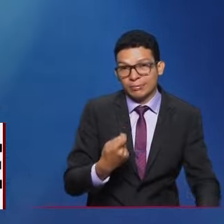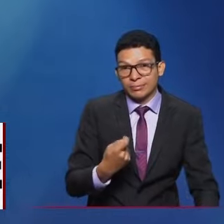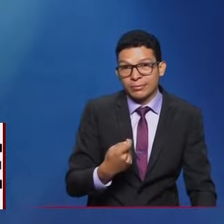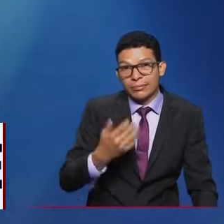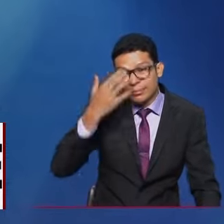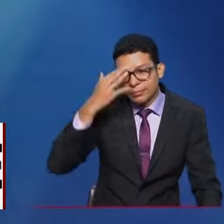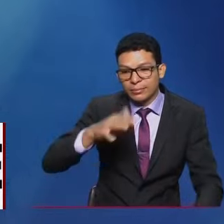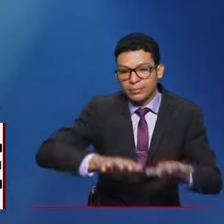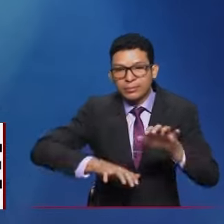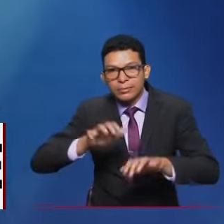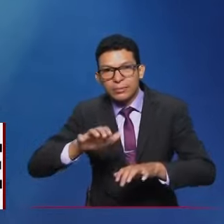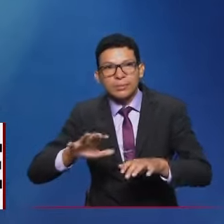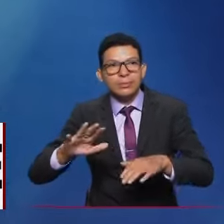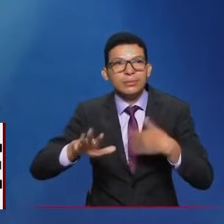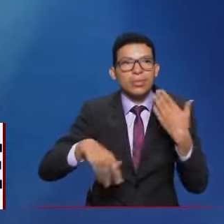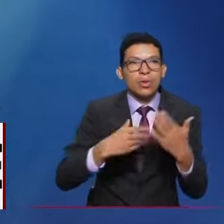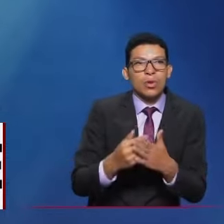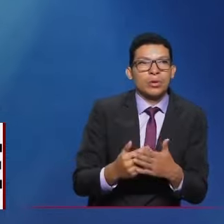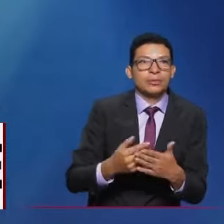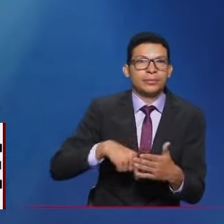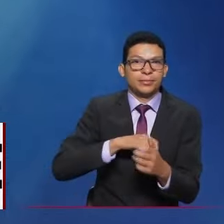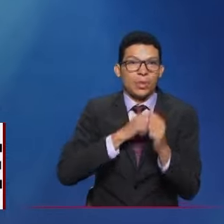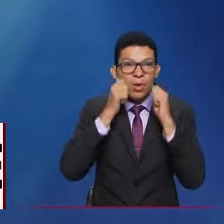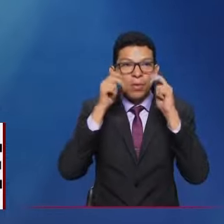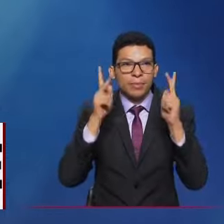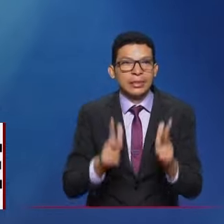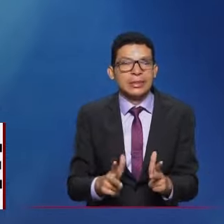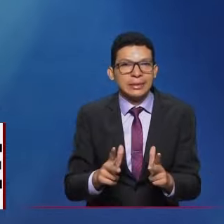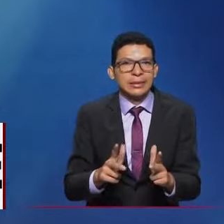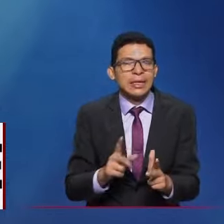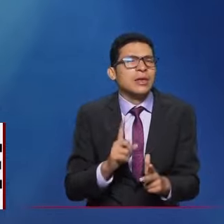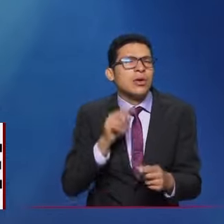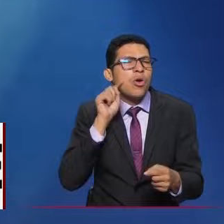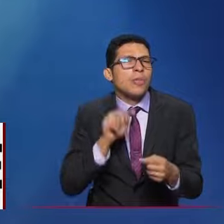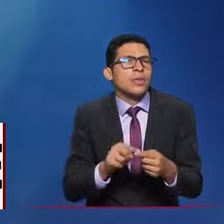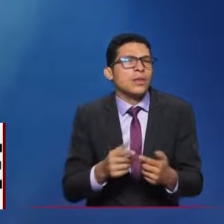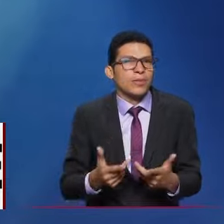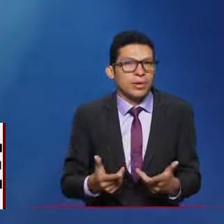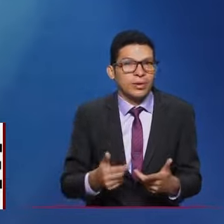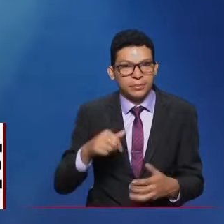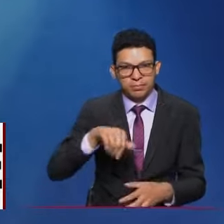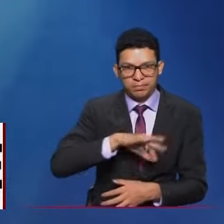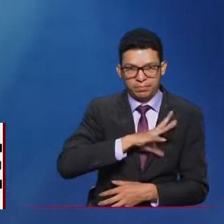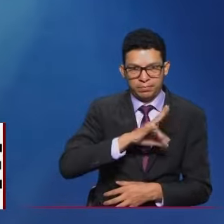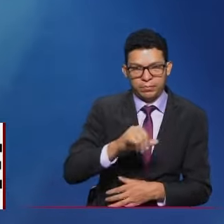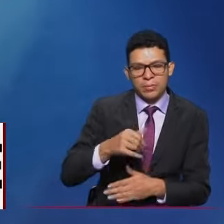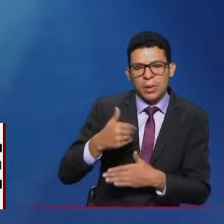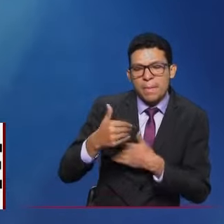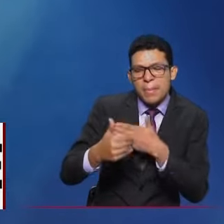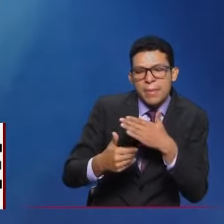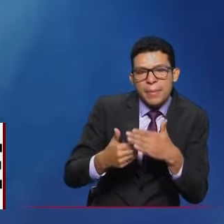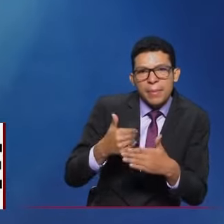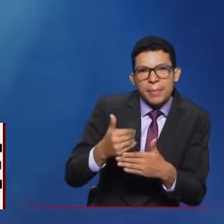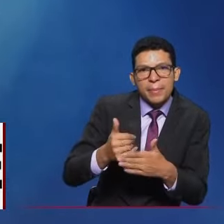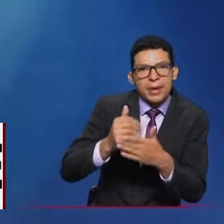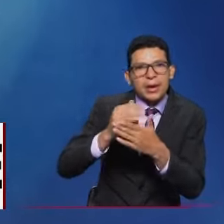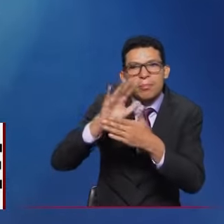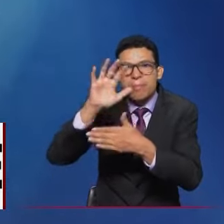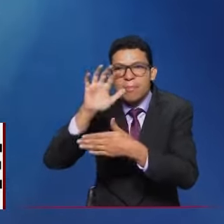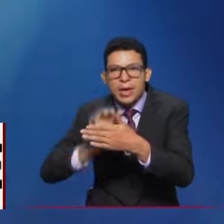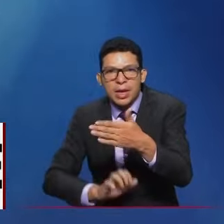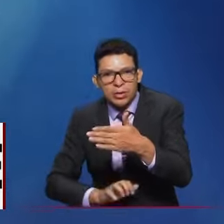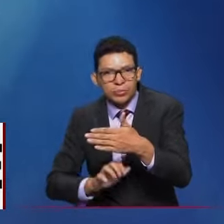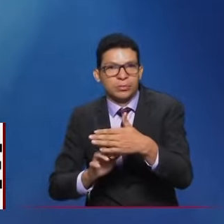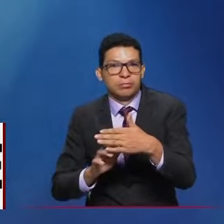las secretarías, todo lo que nosotros hacemos como seres humanos, pero el objetivo nuestro en Cali es ir descarbonizando la ciudad,